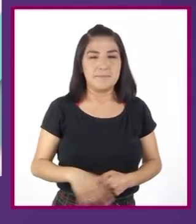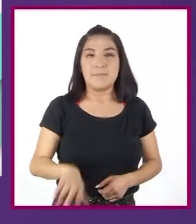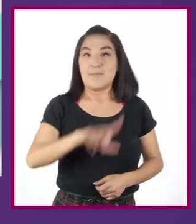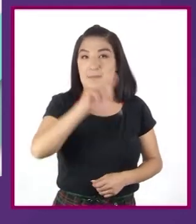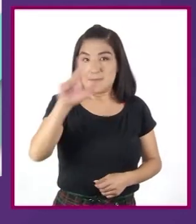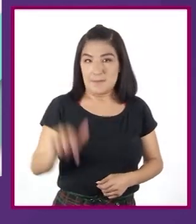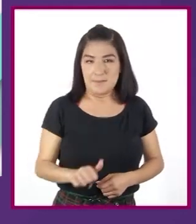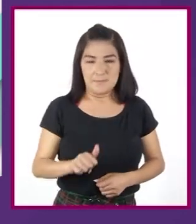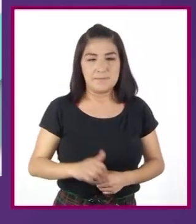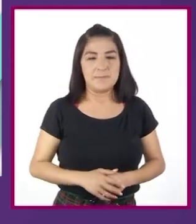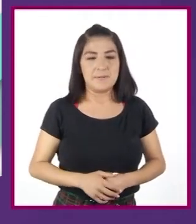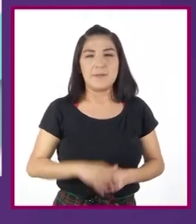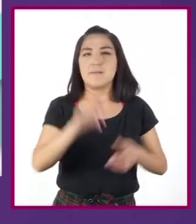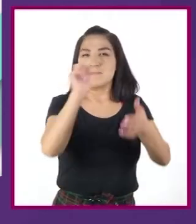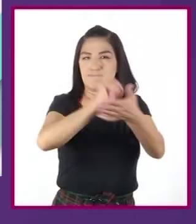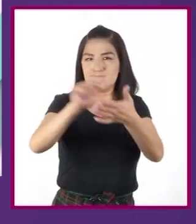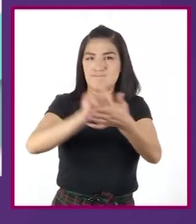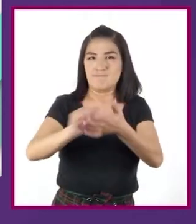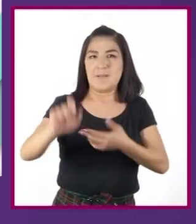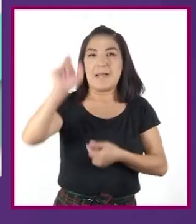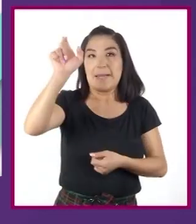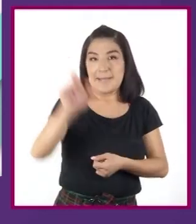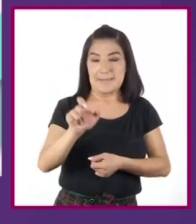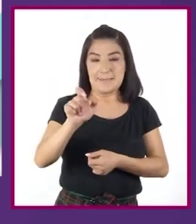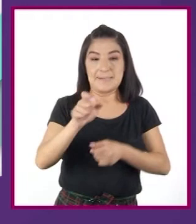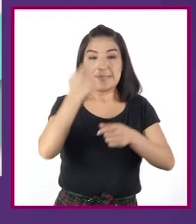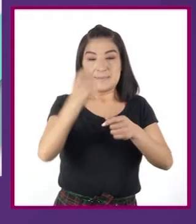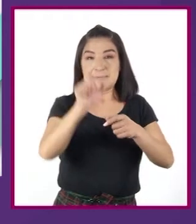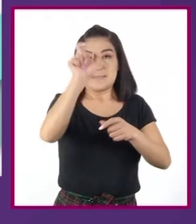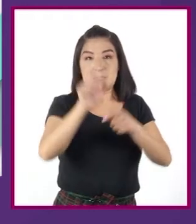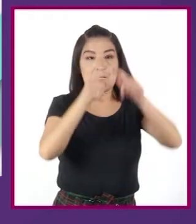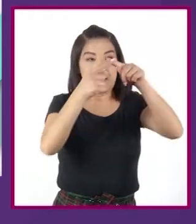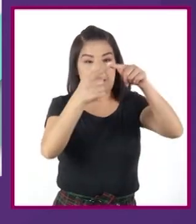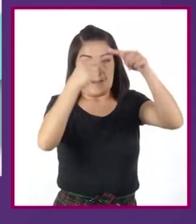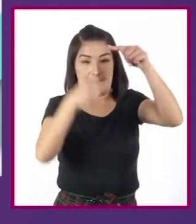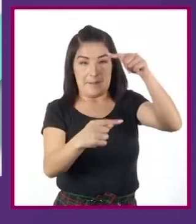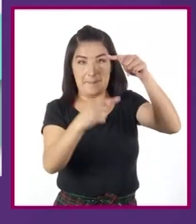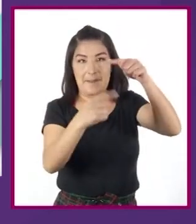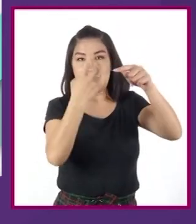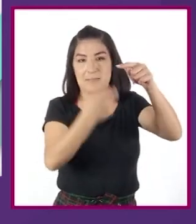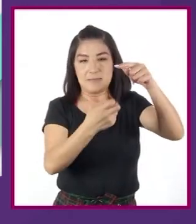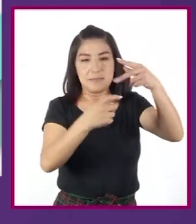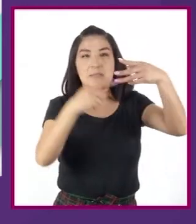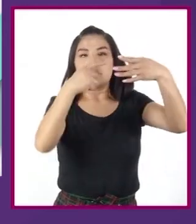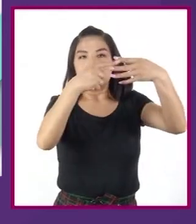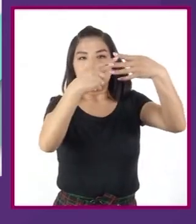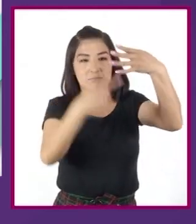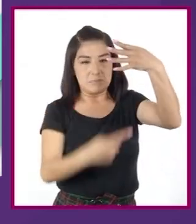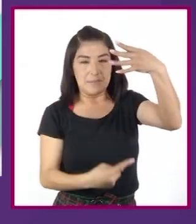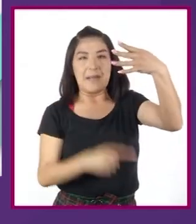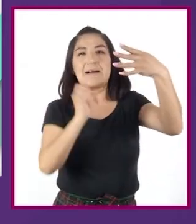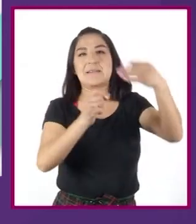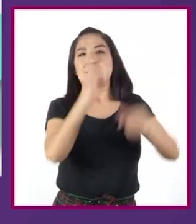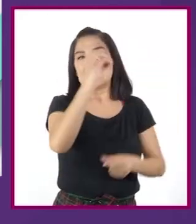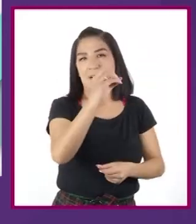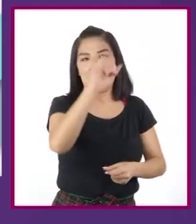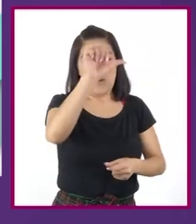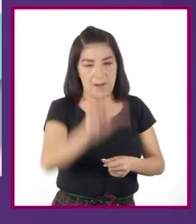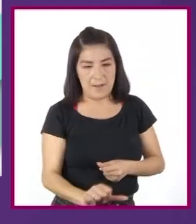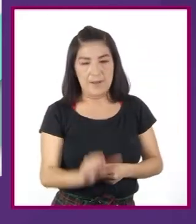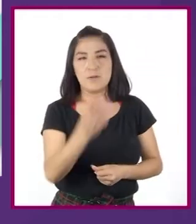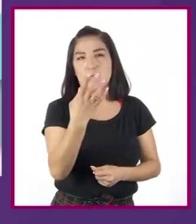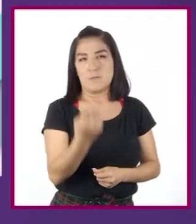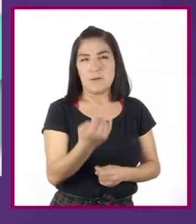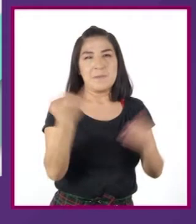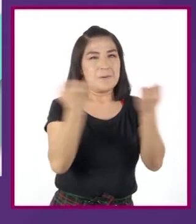Posteriormente, escribimos x y debajo de esta los valores que van desde 0 hasta el 9, que representan